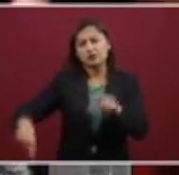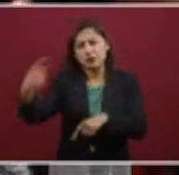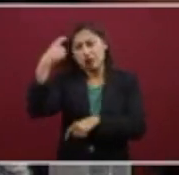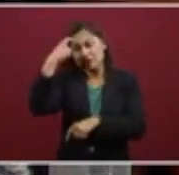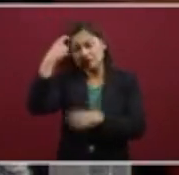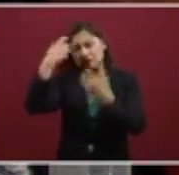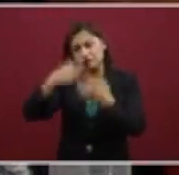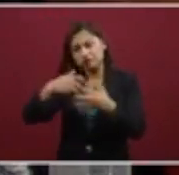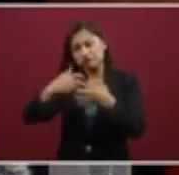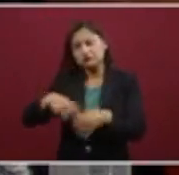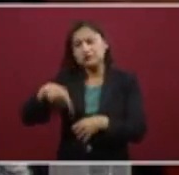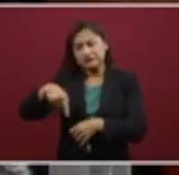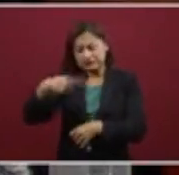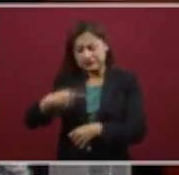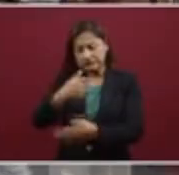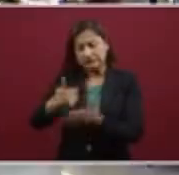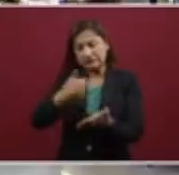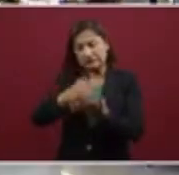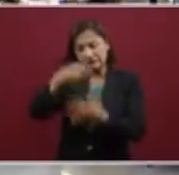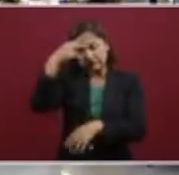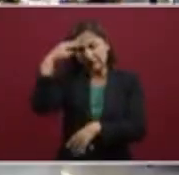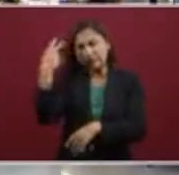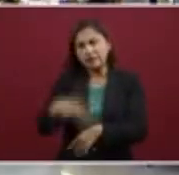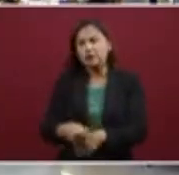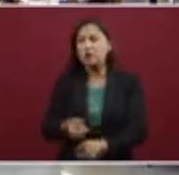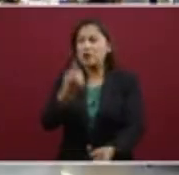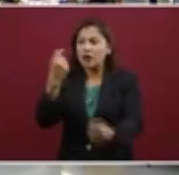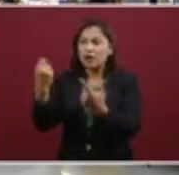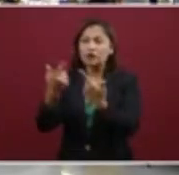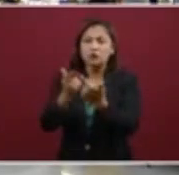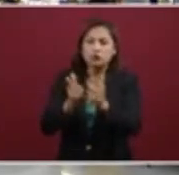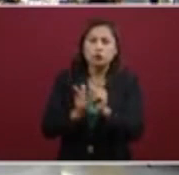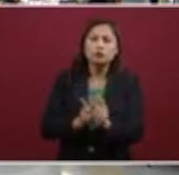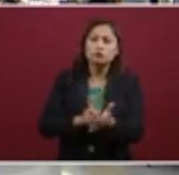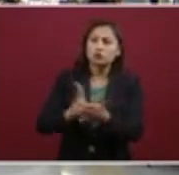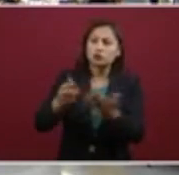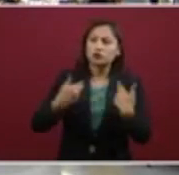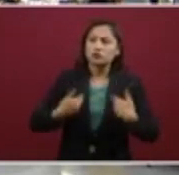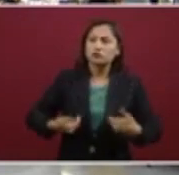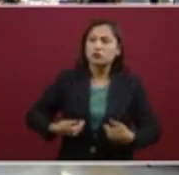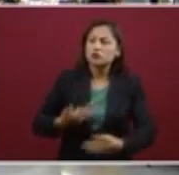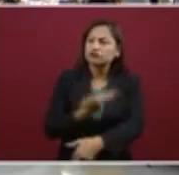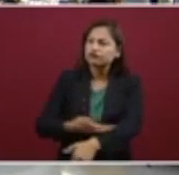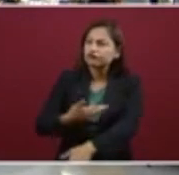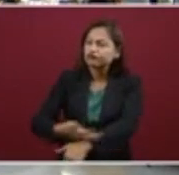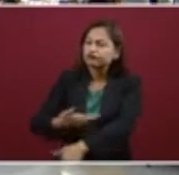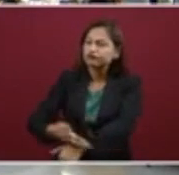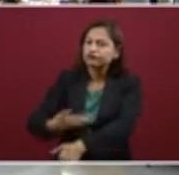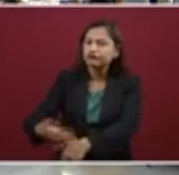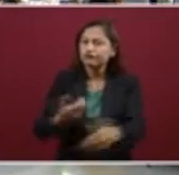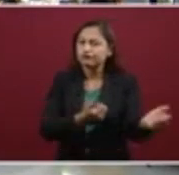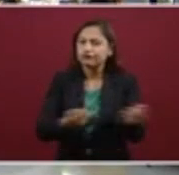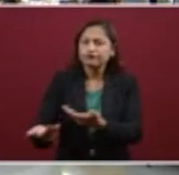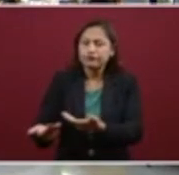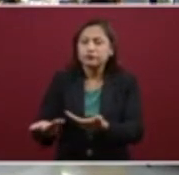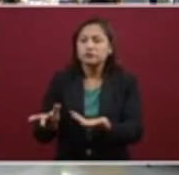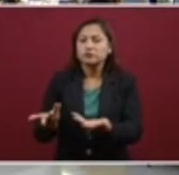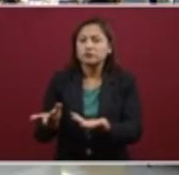de México. Hay organizaciones de derechos humanos que están gestionando eso y no se les